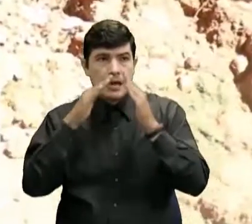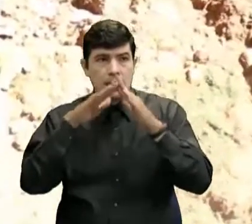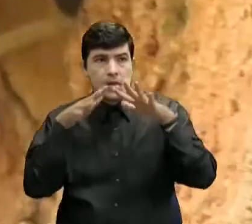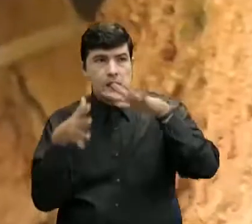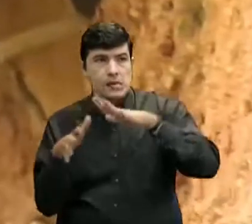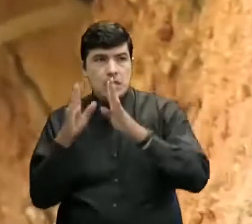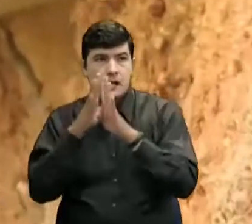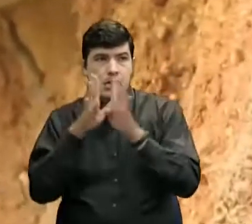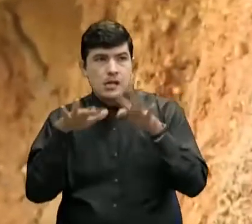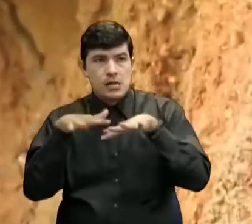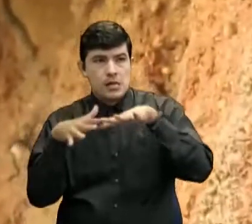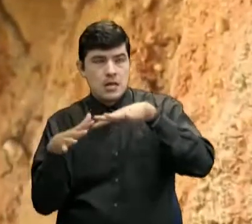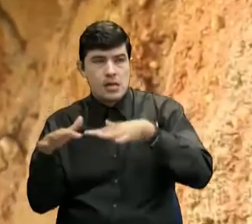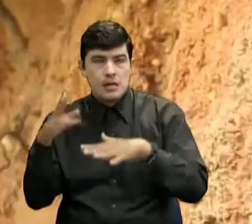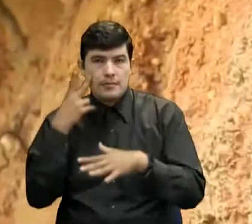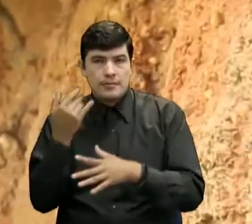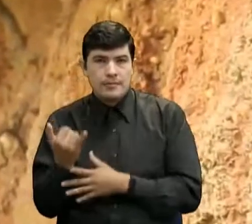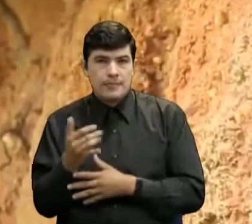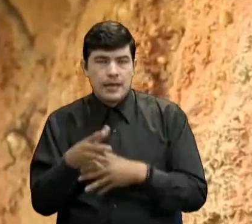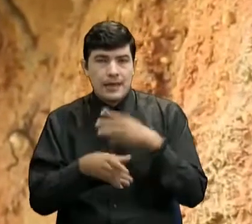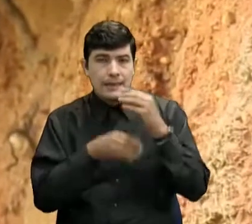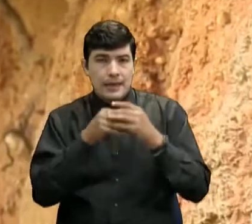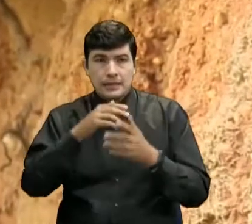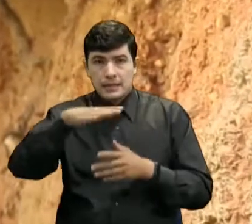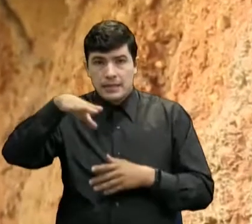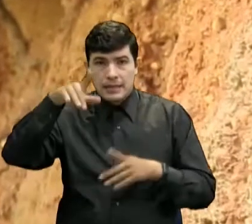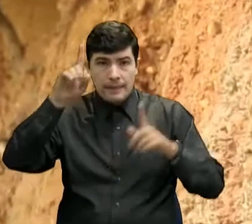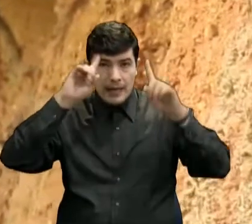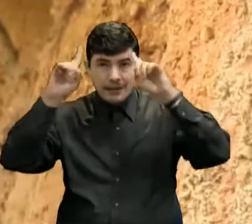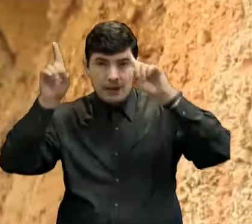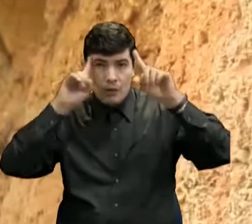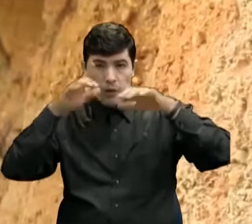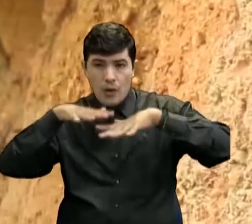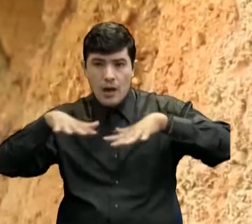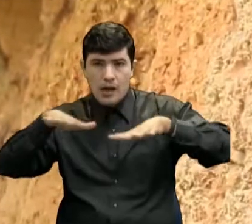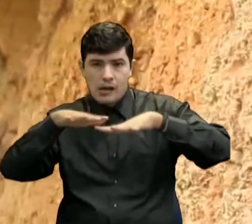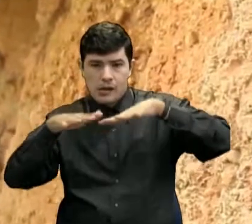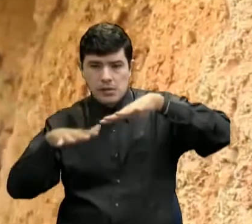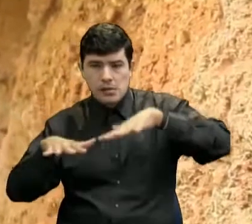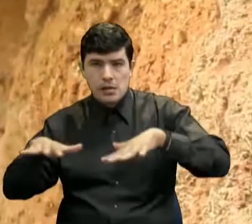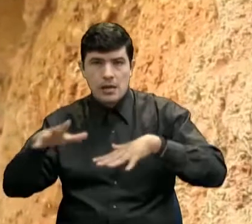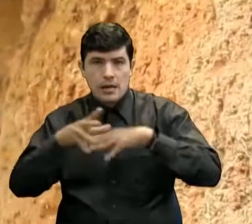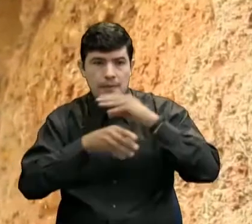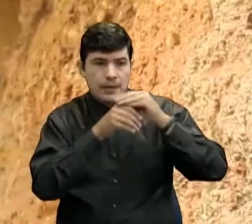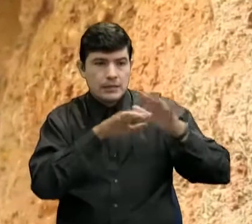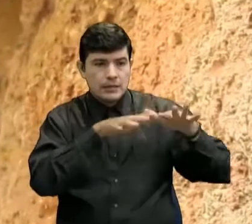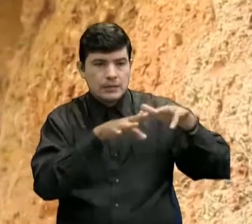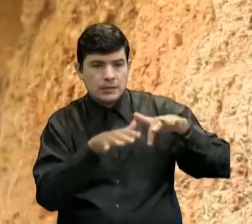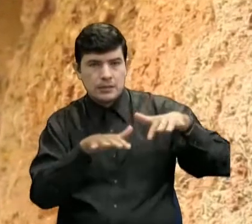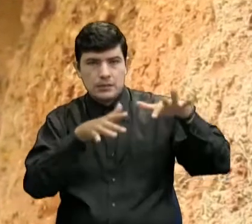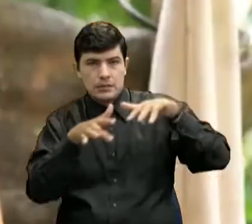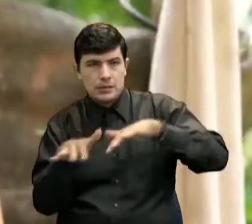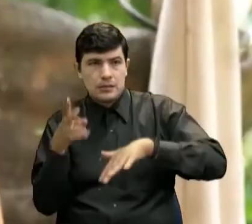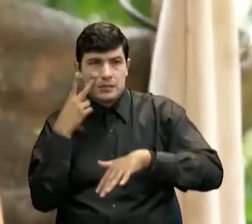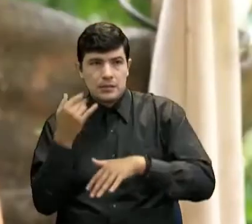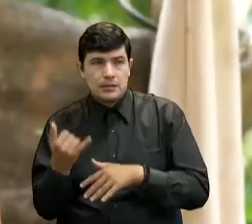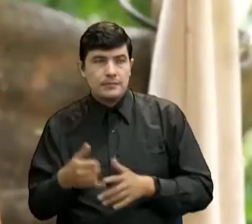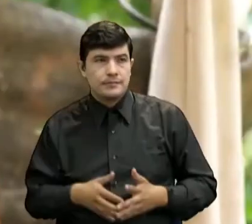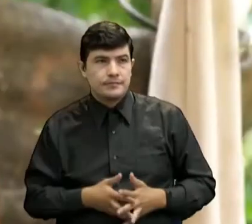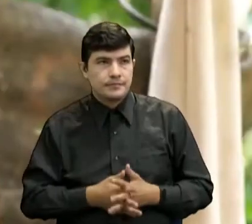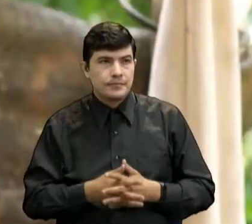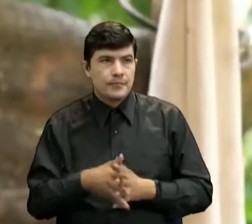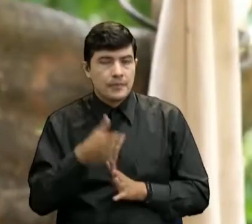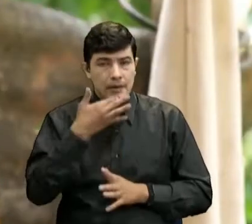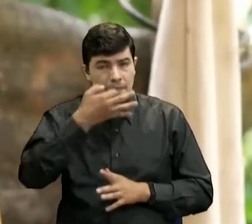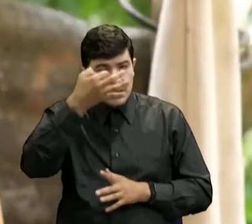grietas en el piso en el patio sea también agrietado el terreno ha ido cediendo poco a poco y